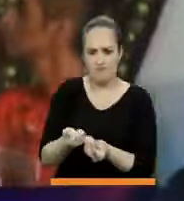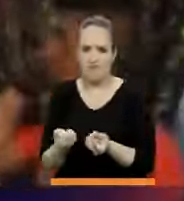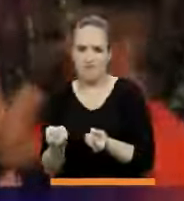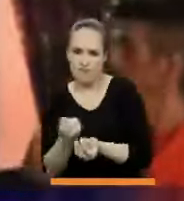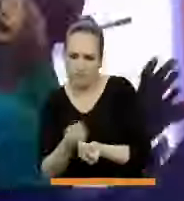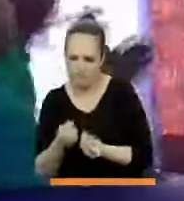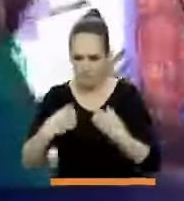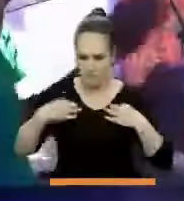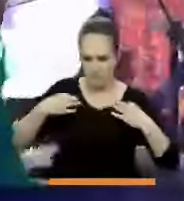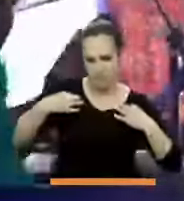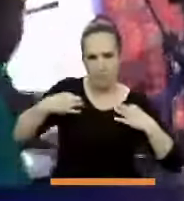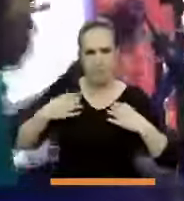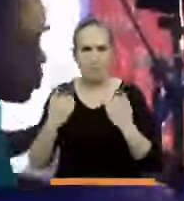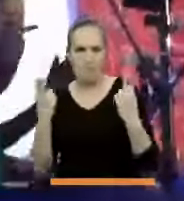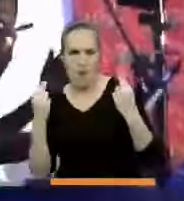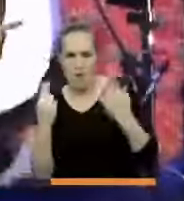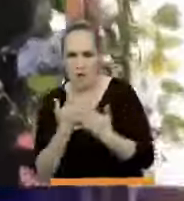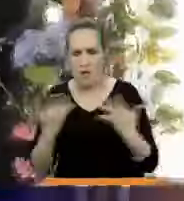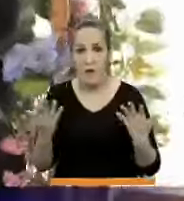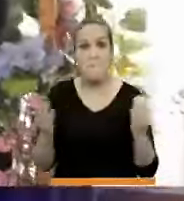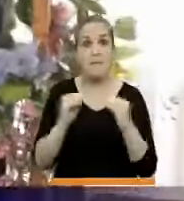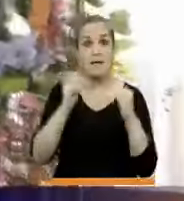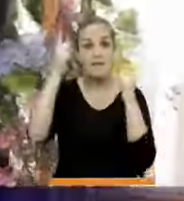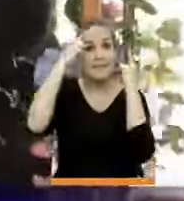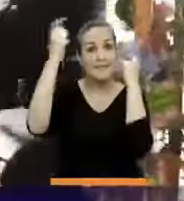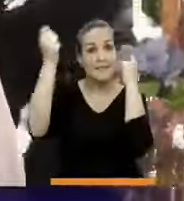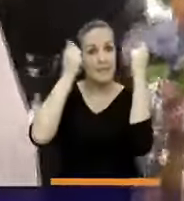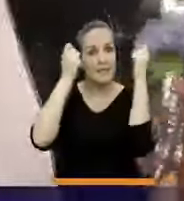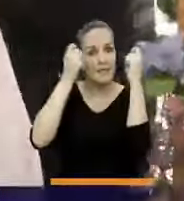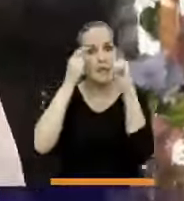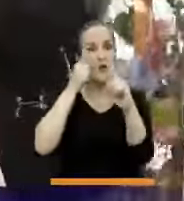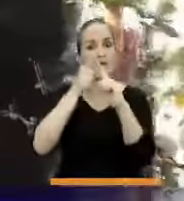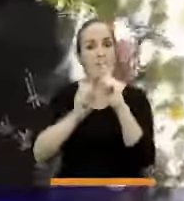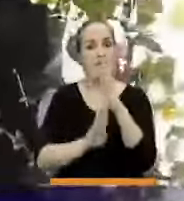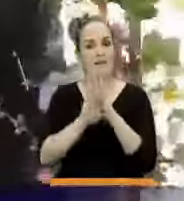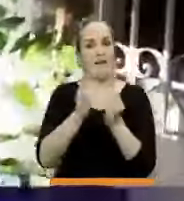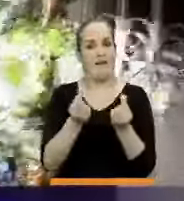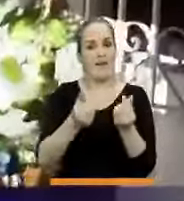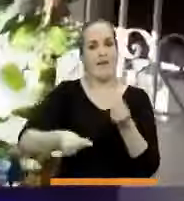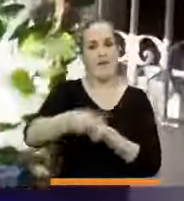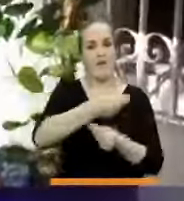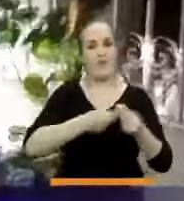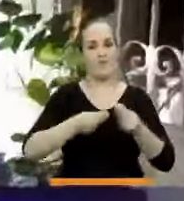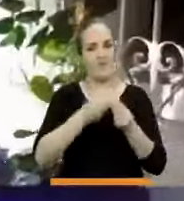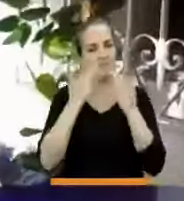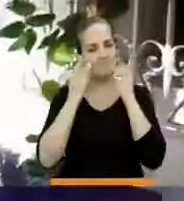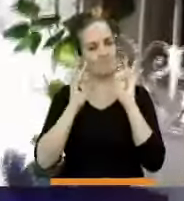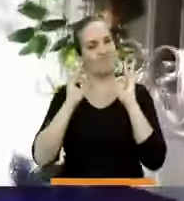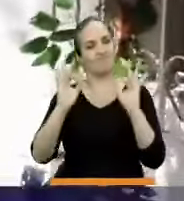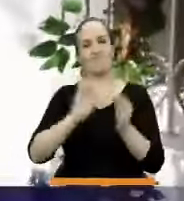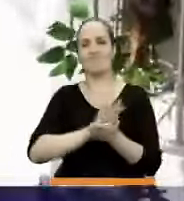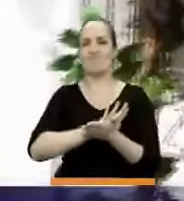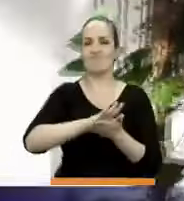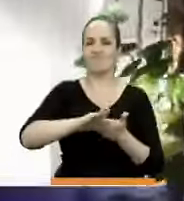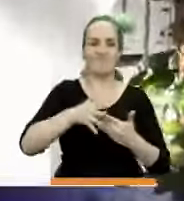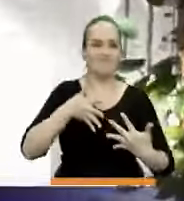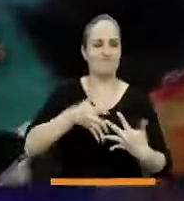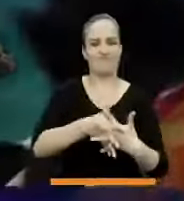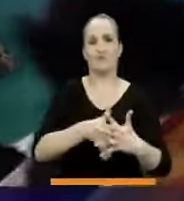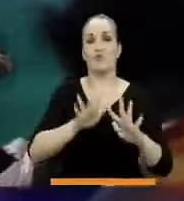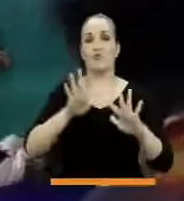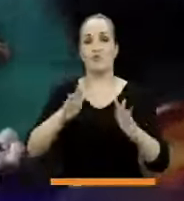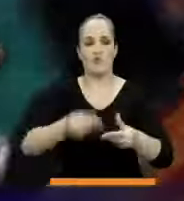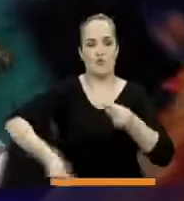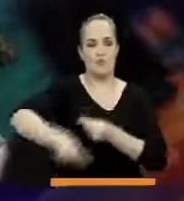sino que también representó una estrategia para impulsar la economía sostenible y fortalecer toda la cadena productiva